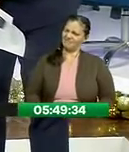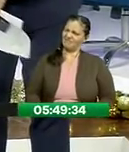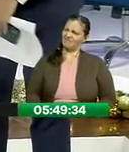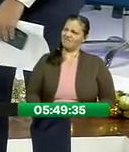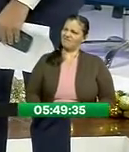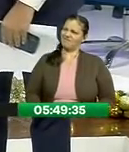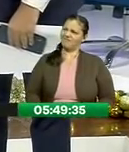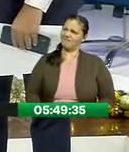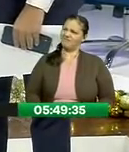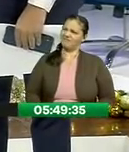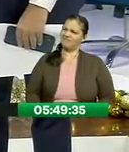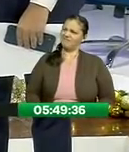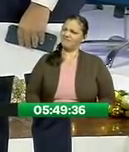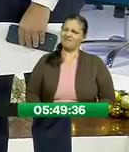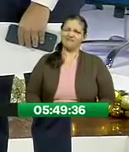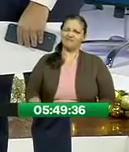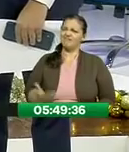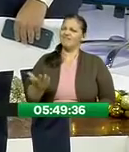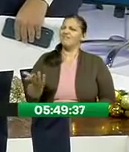A ver.